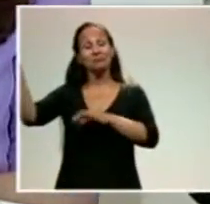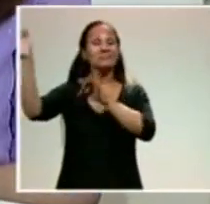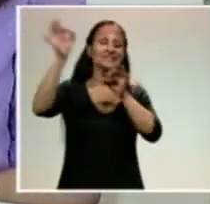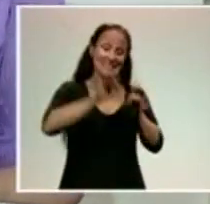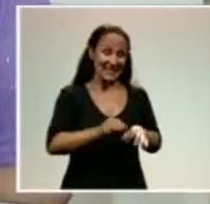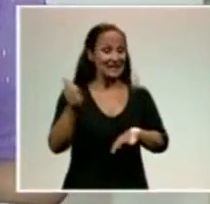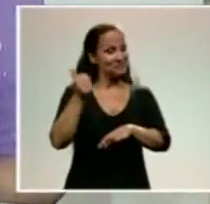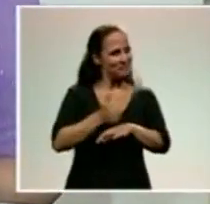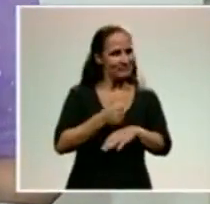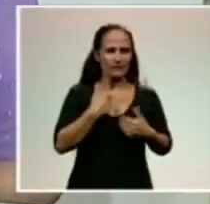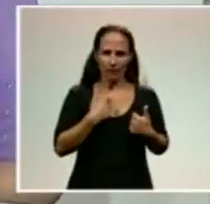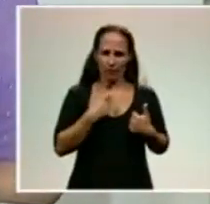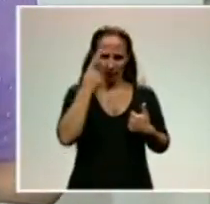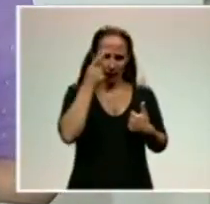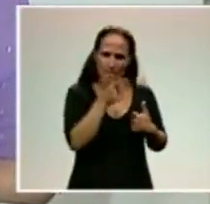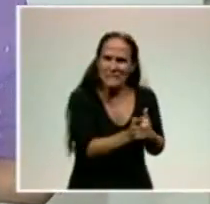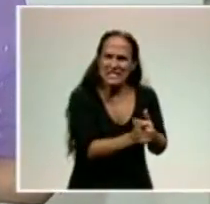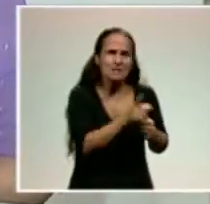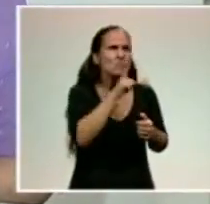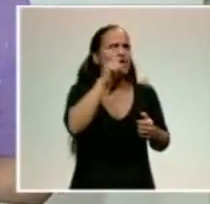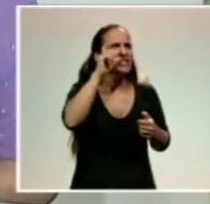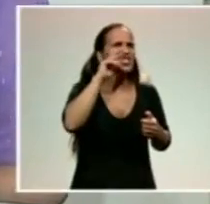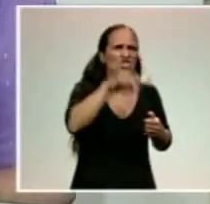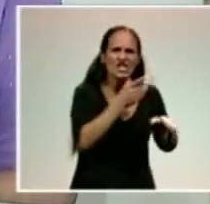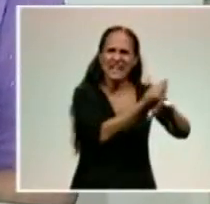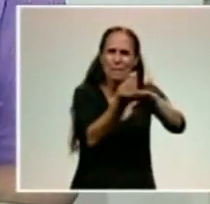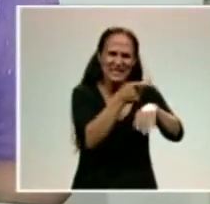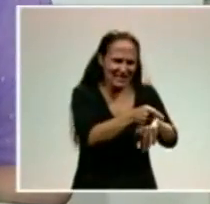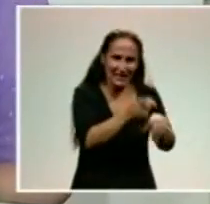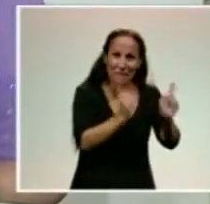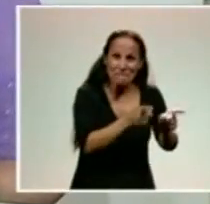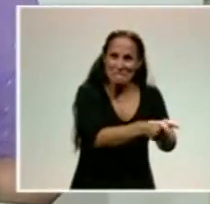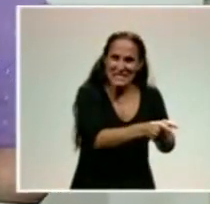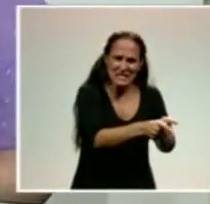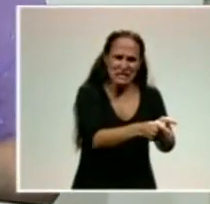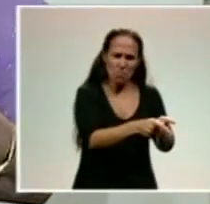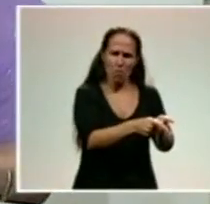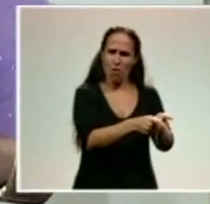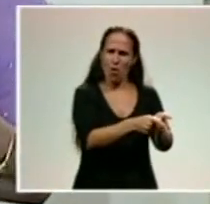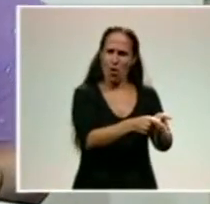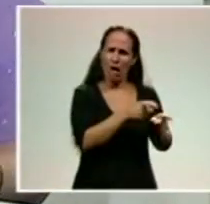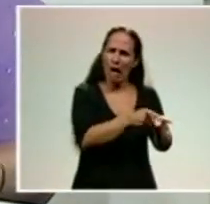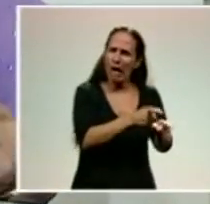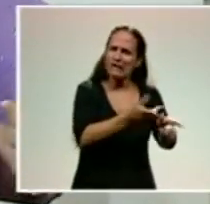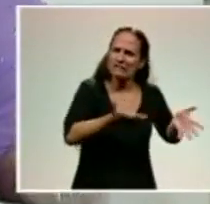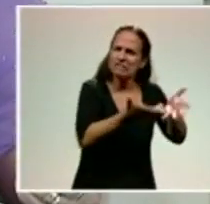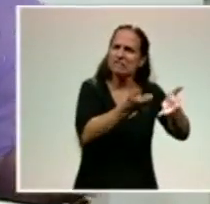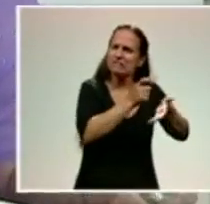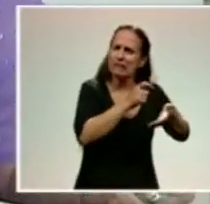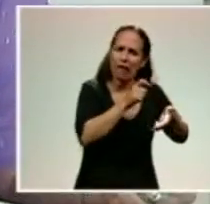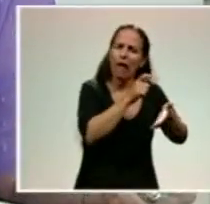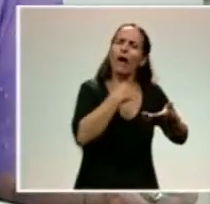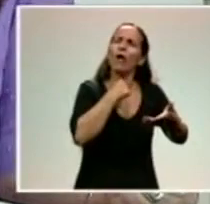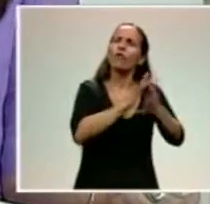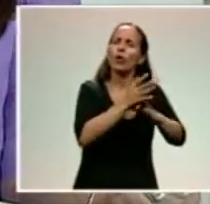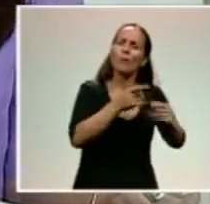que precisamente los representantes de esa empresa eran los que habían impulsado que saliera un documento contra los acuerdos de